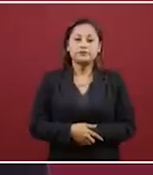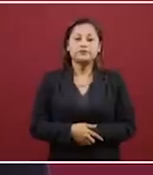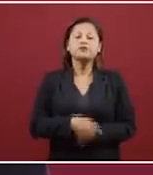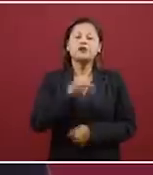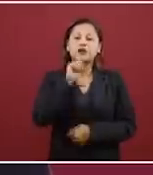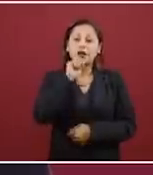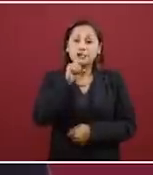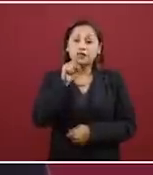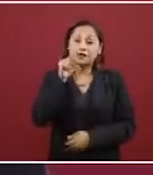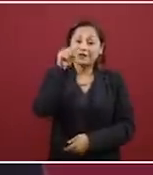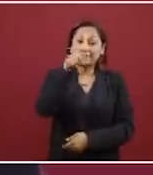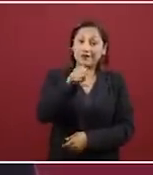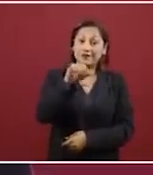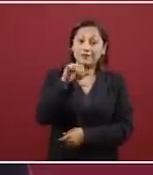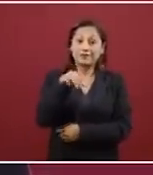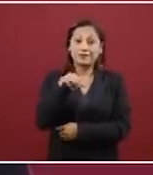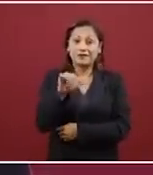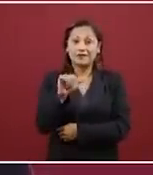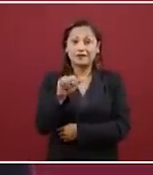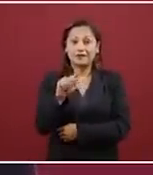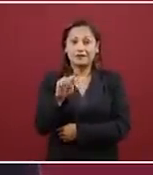minatitlán vamos